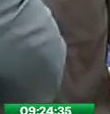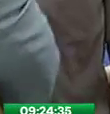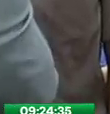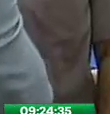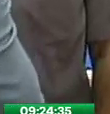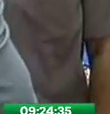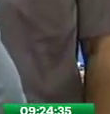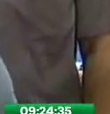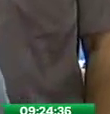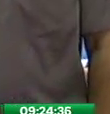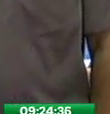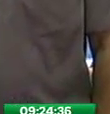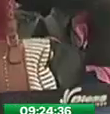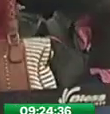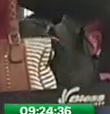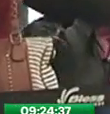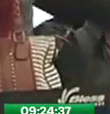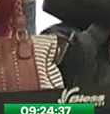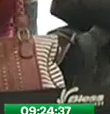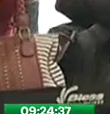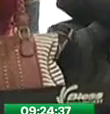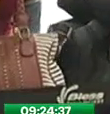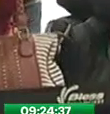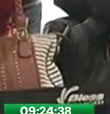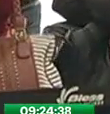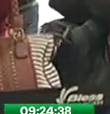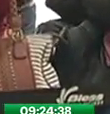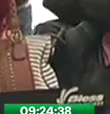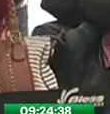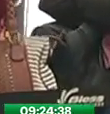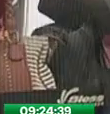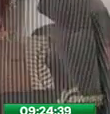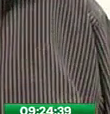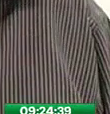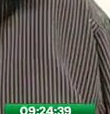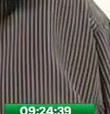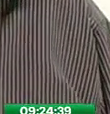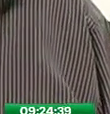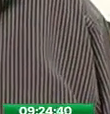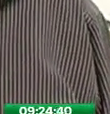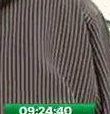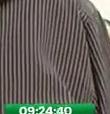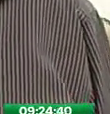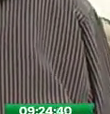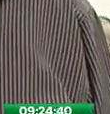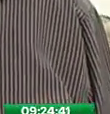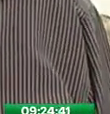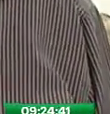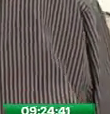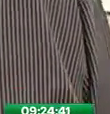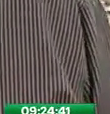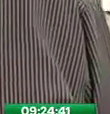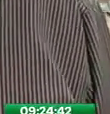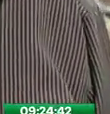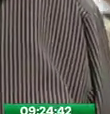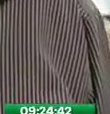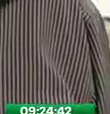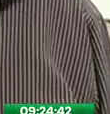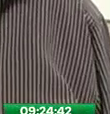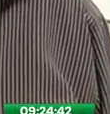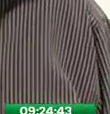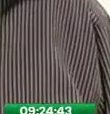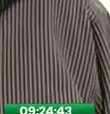el doctor frank fue parte de un nutrido grupo de afiliados y pensionistas lo importante es la posibilidad que tengan dado que eso no había